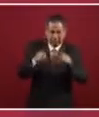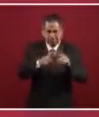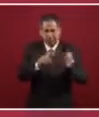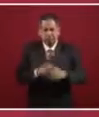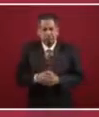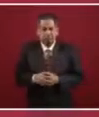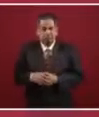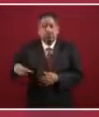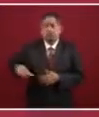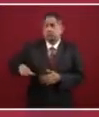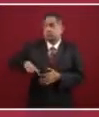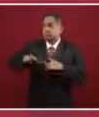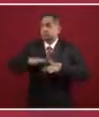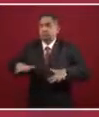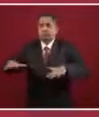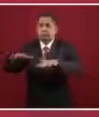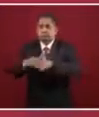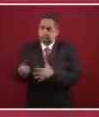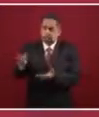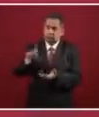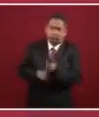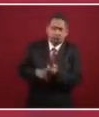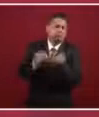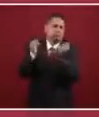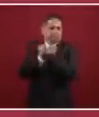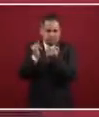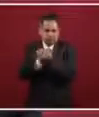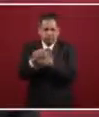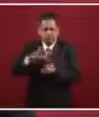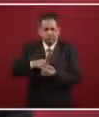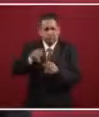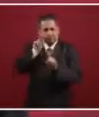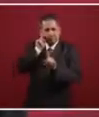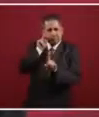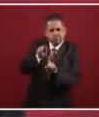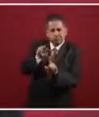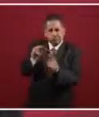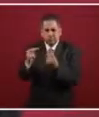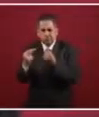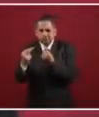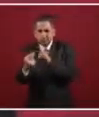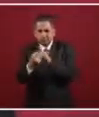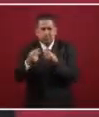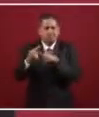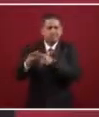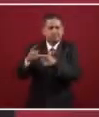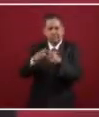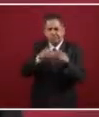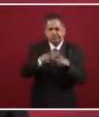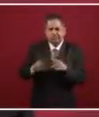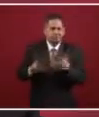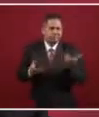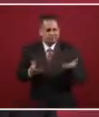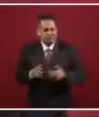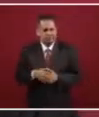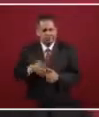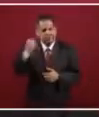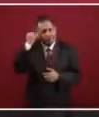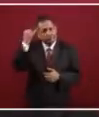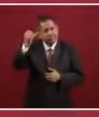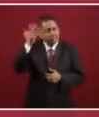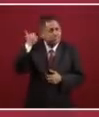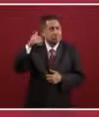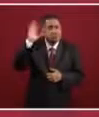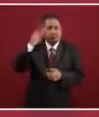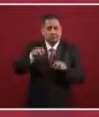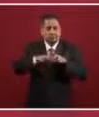En el gobierno, al interior, hay puntos de vista distintos. Imagínense cómo era el gabinete